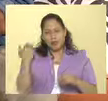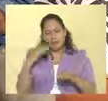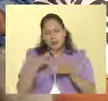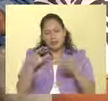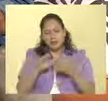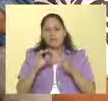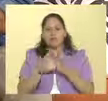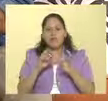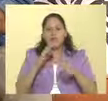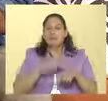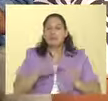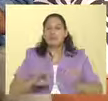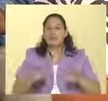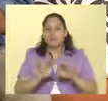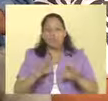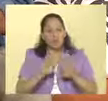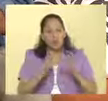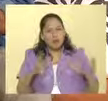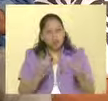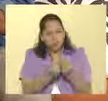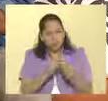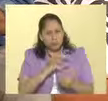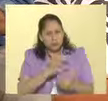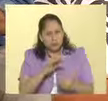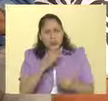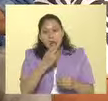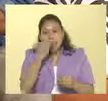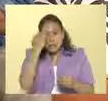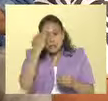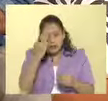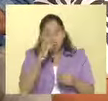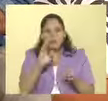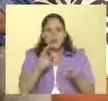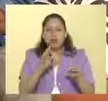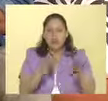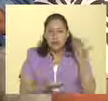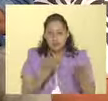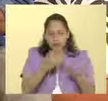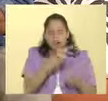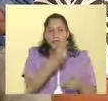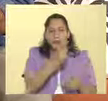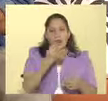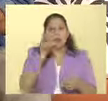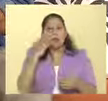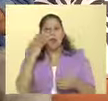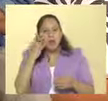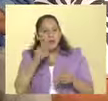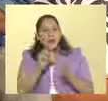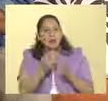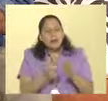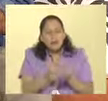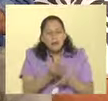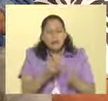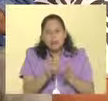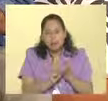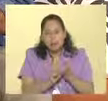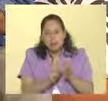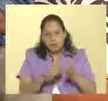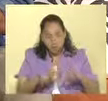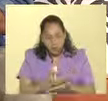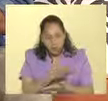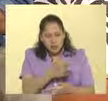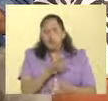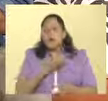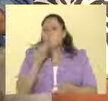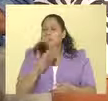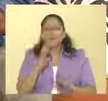platicado acerca de la importancia de la socialización, que es un periodo que se da, depende ya sea en el perro o en los gatos, en los primeros meses, en las primeras semanas, para que estos